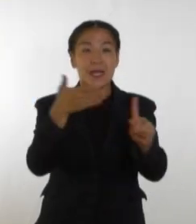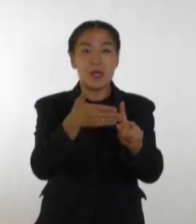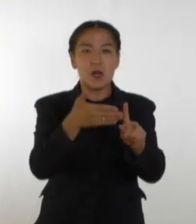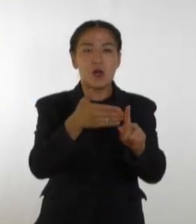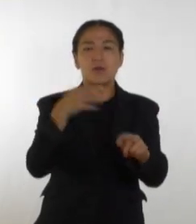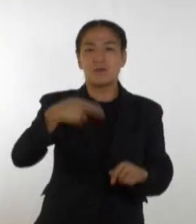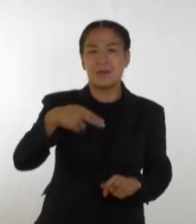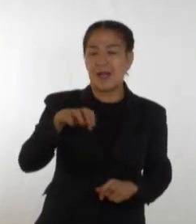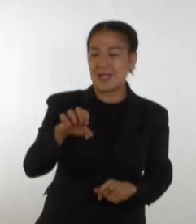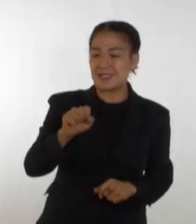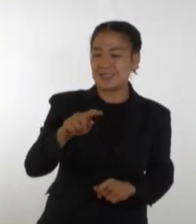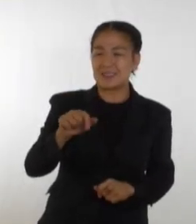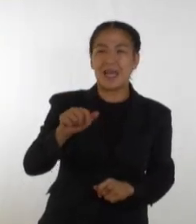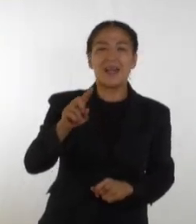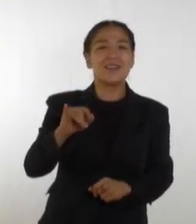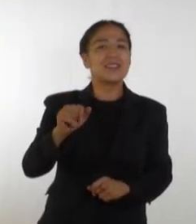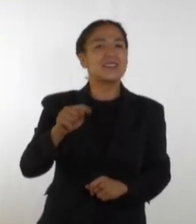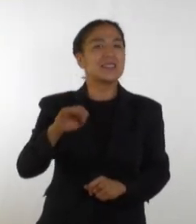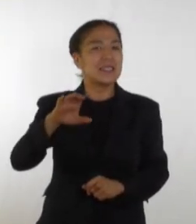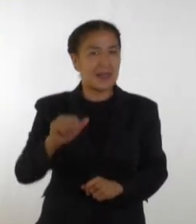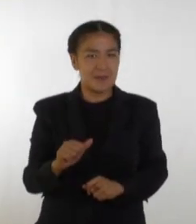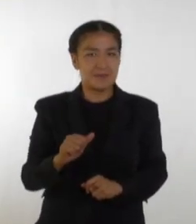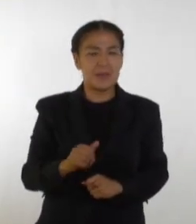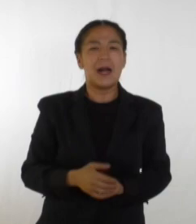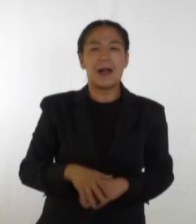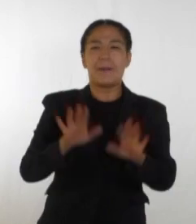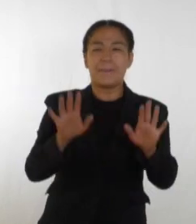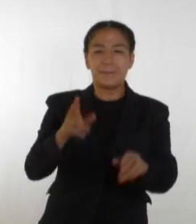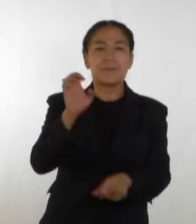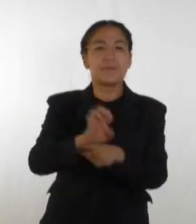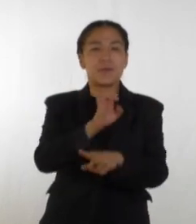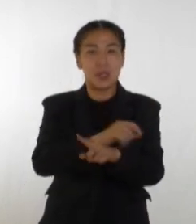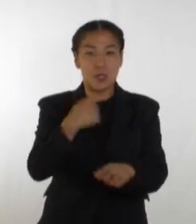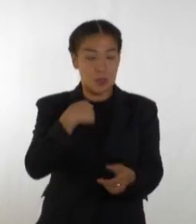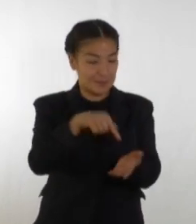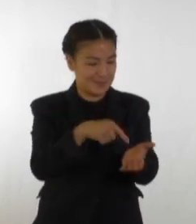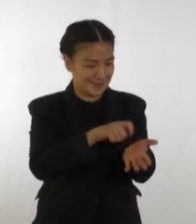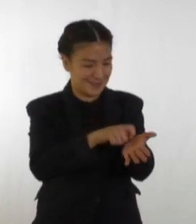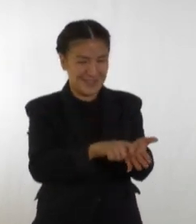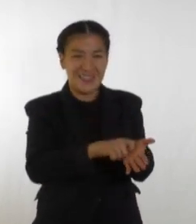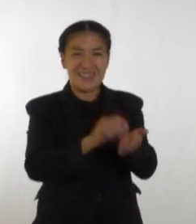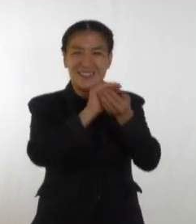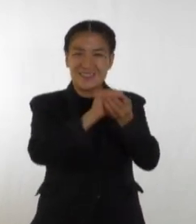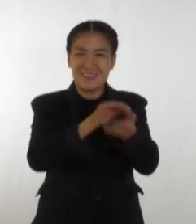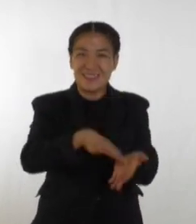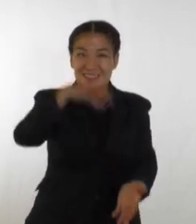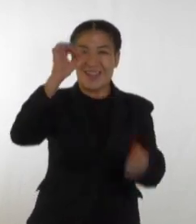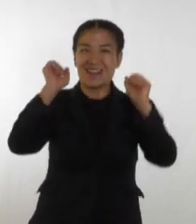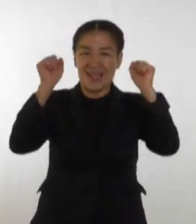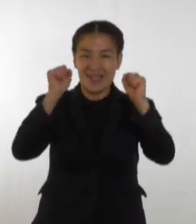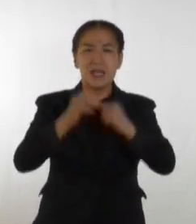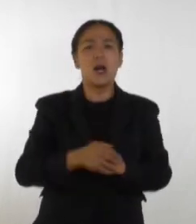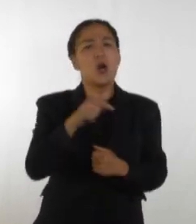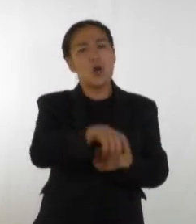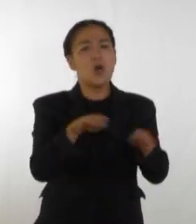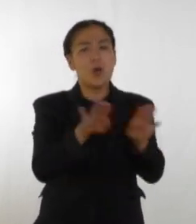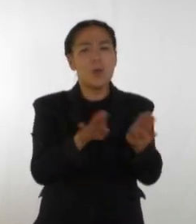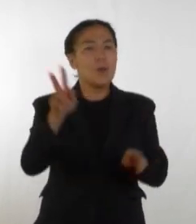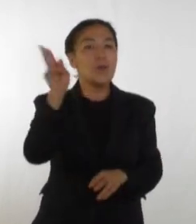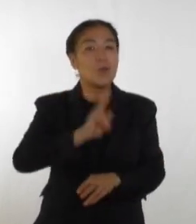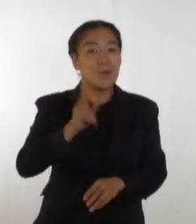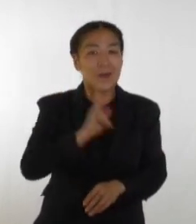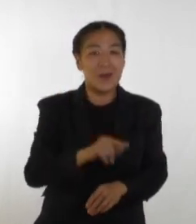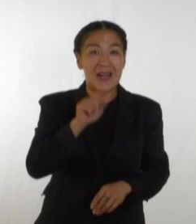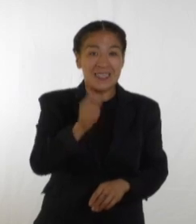el objetivo de la estadística. Entonces, por ejemplo, si tengo un boleto de la lotería que tiene 60,000 números, tengo